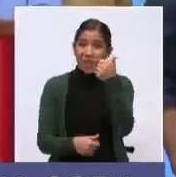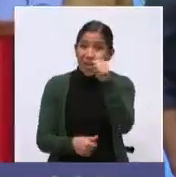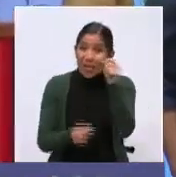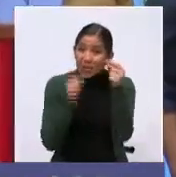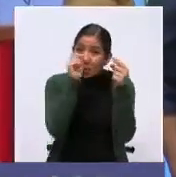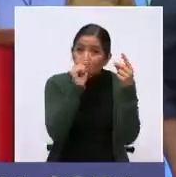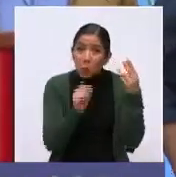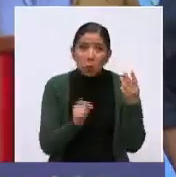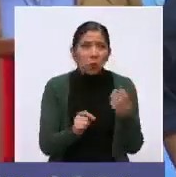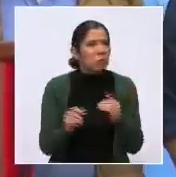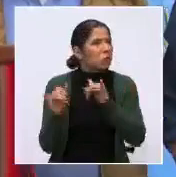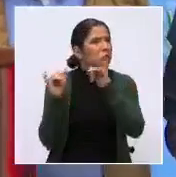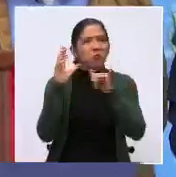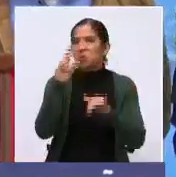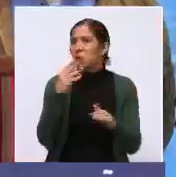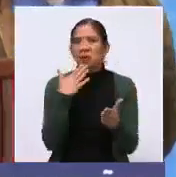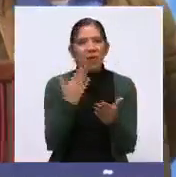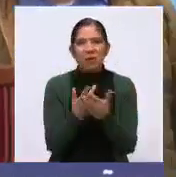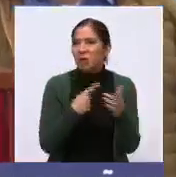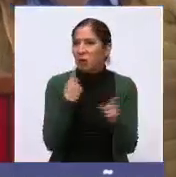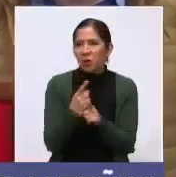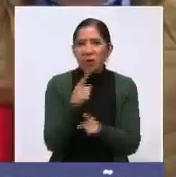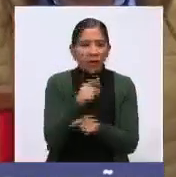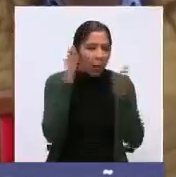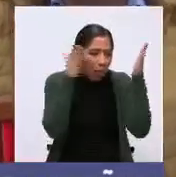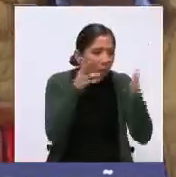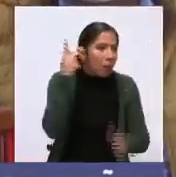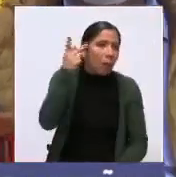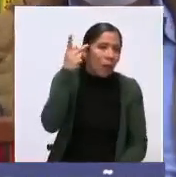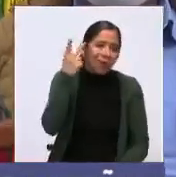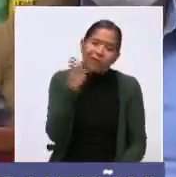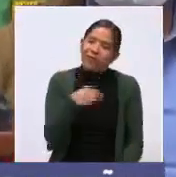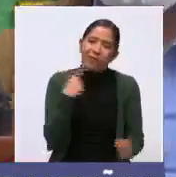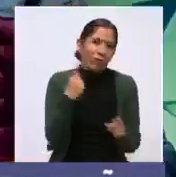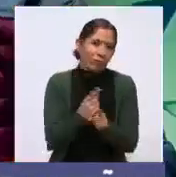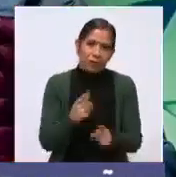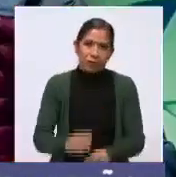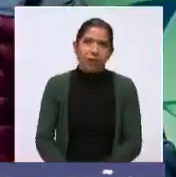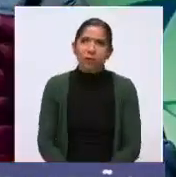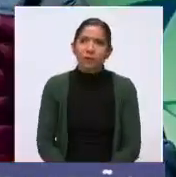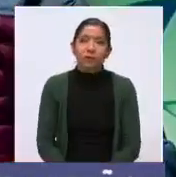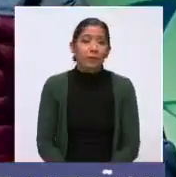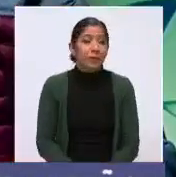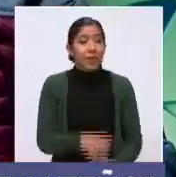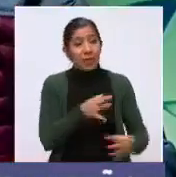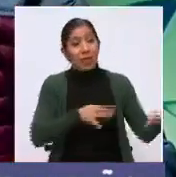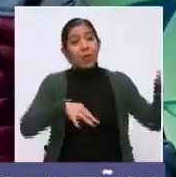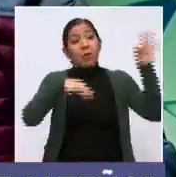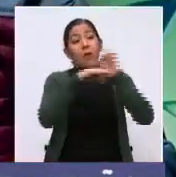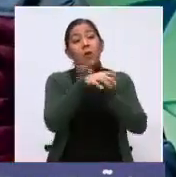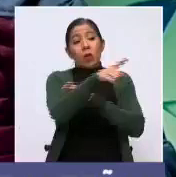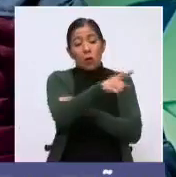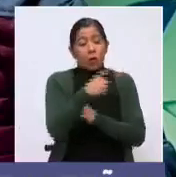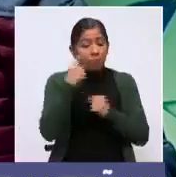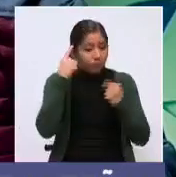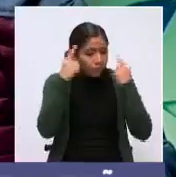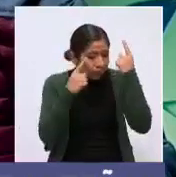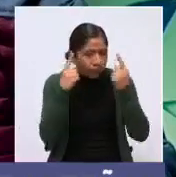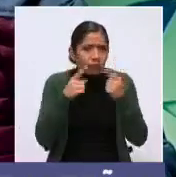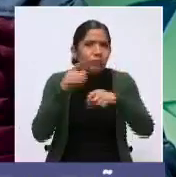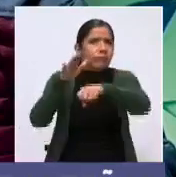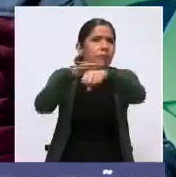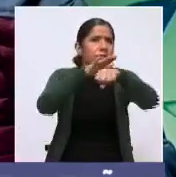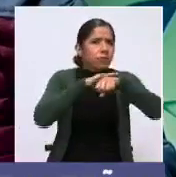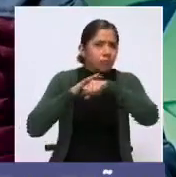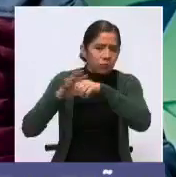contrario, se está dedicando a la politiquería, a lo que no tiene que hacer. Importantes reflexiones, don Nicasio. Importante llamar a la unidad en